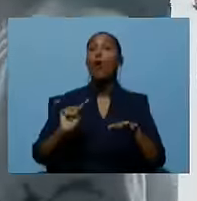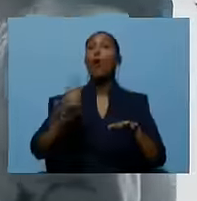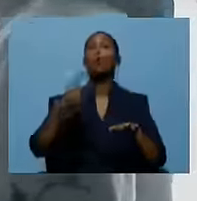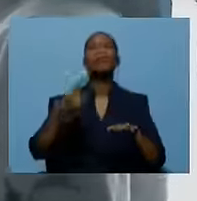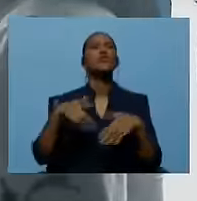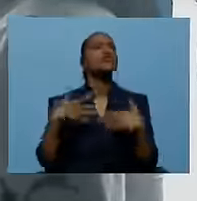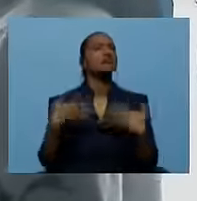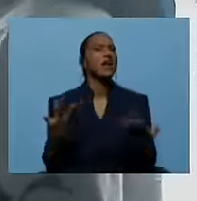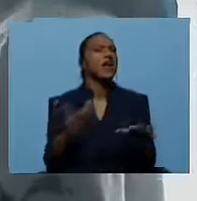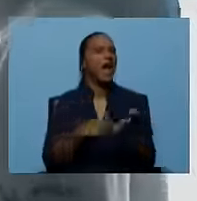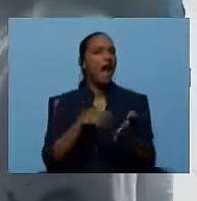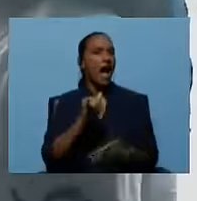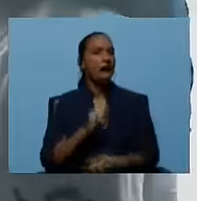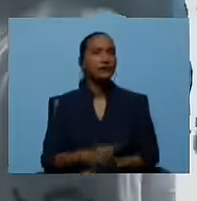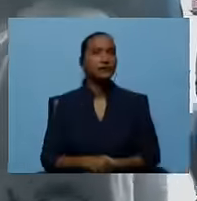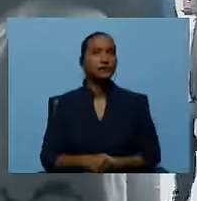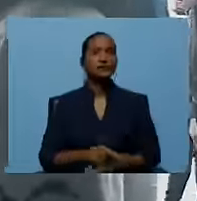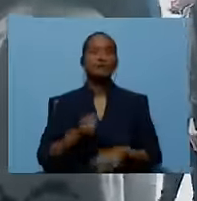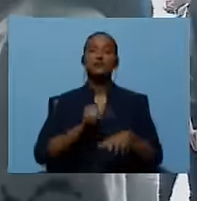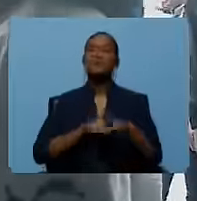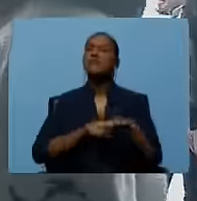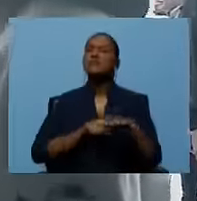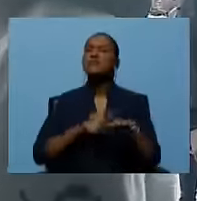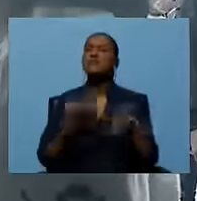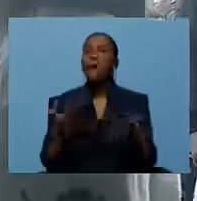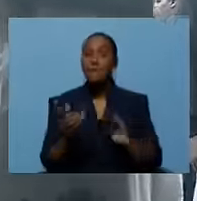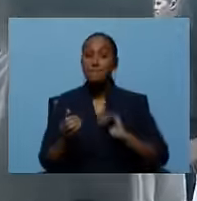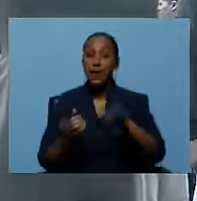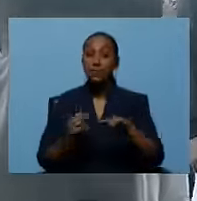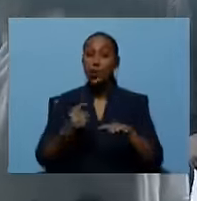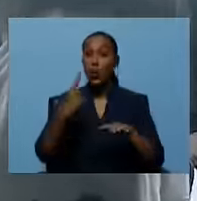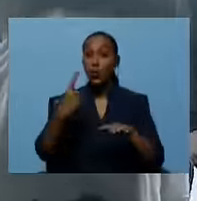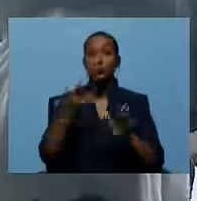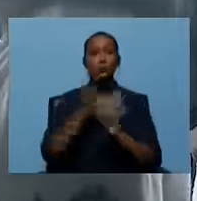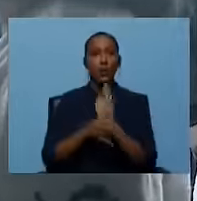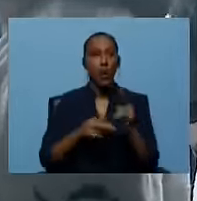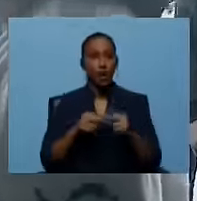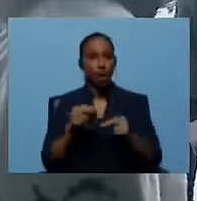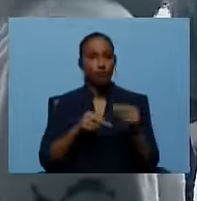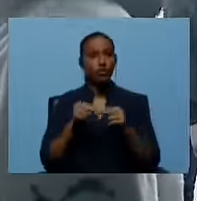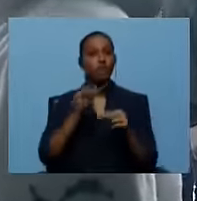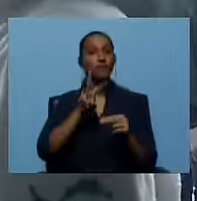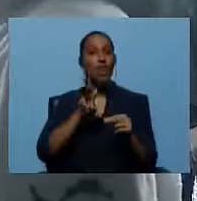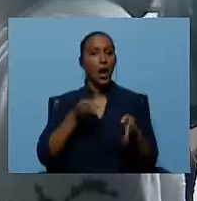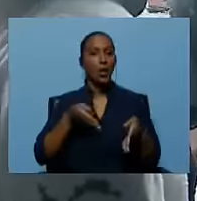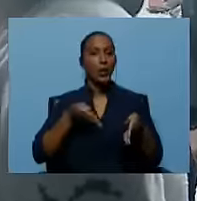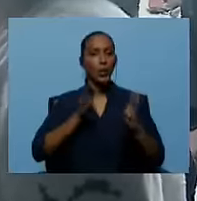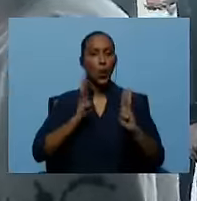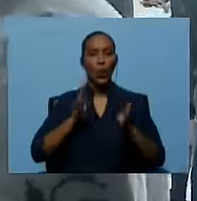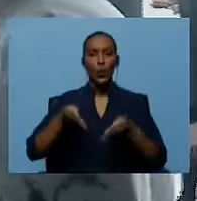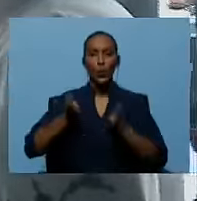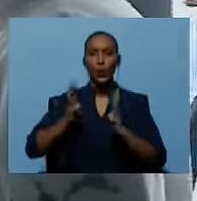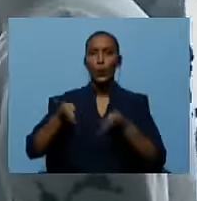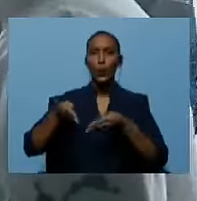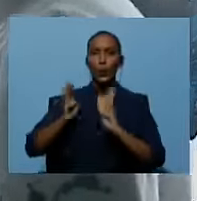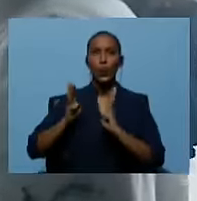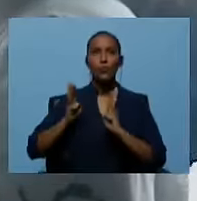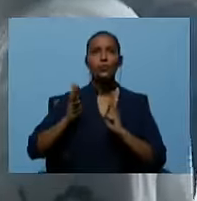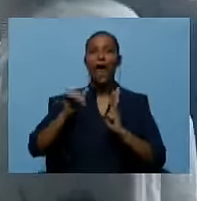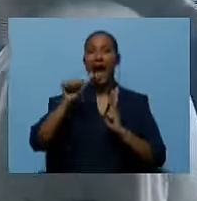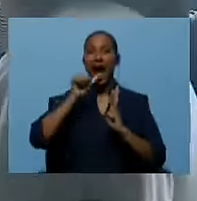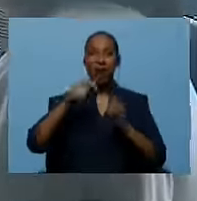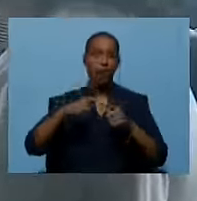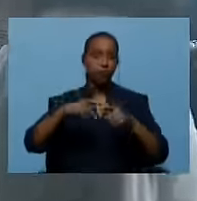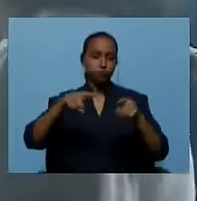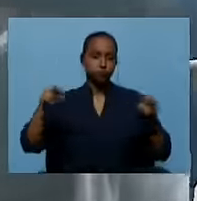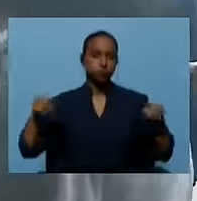qué contiene? La etapa 1 contiene la construcción de las tres edificaciones que se observan. Un tanque subterráneo de agua que